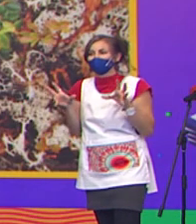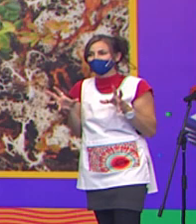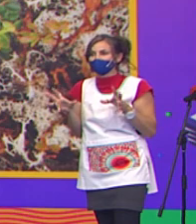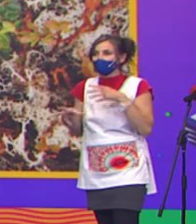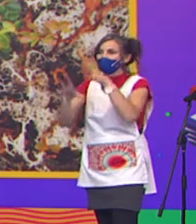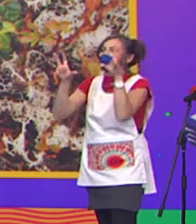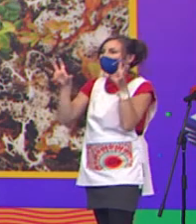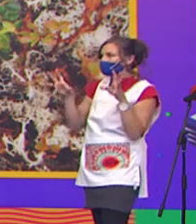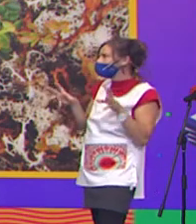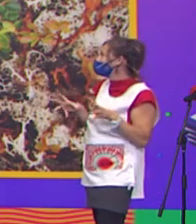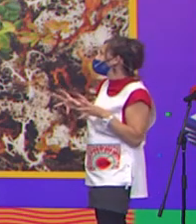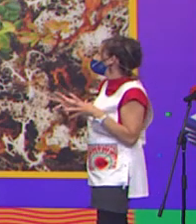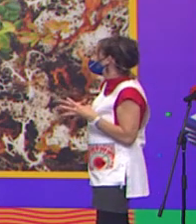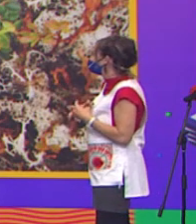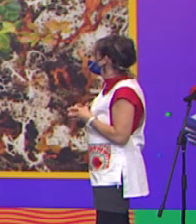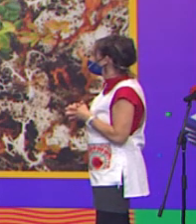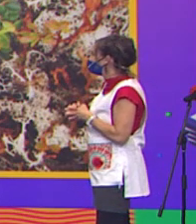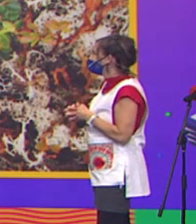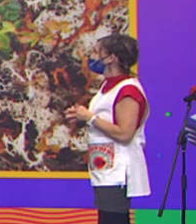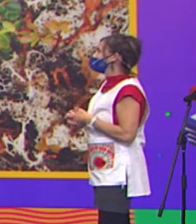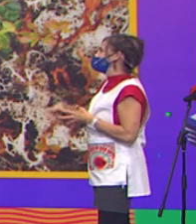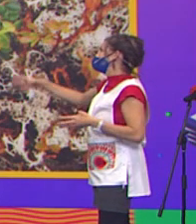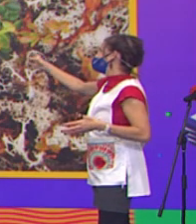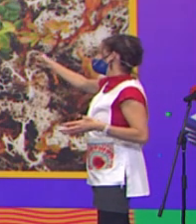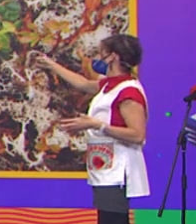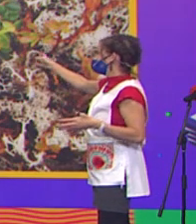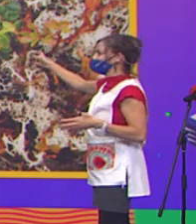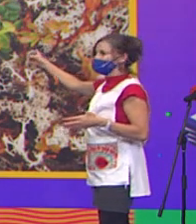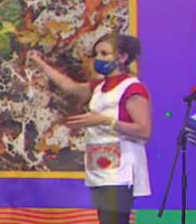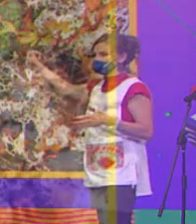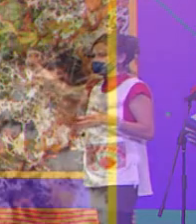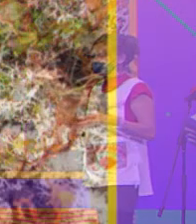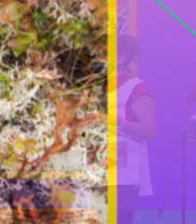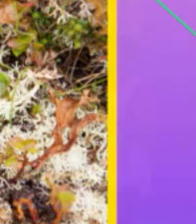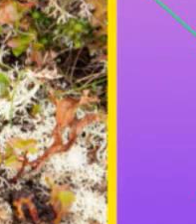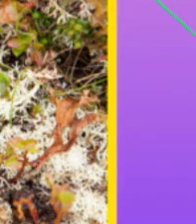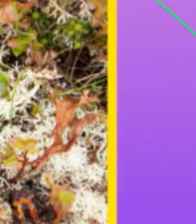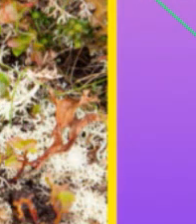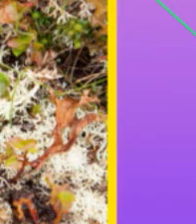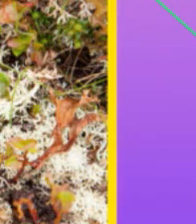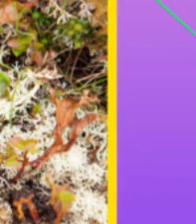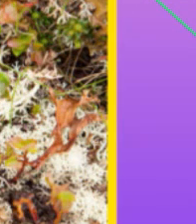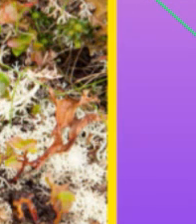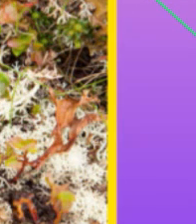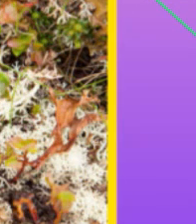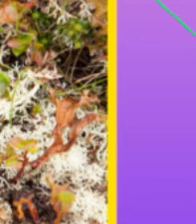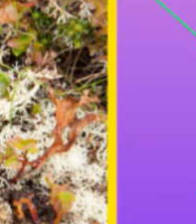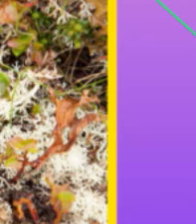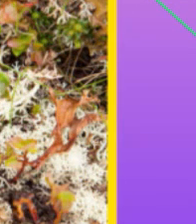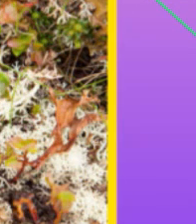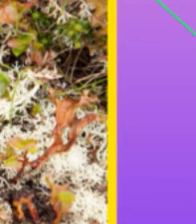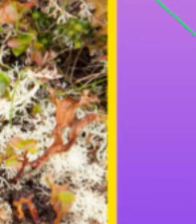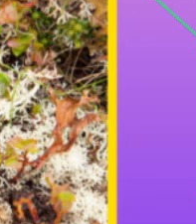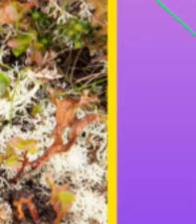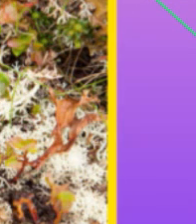del lugar donde se encuentran, parte del árbol o parte del lugar. Los huevos están camuflados. Impresionante. Exacto, hay camuflajes de